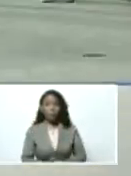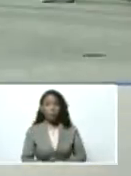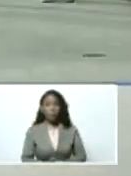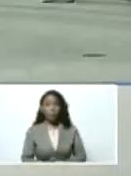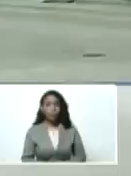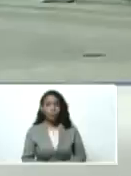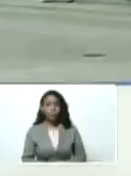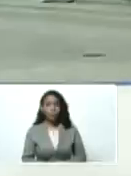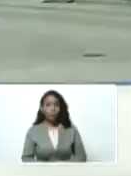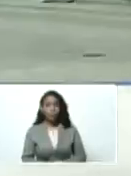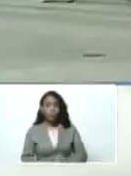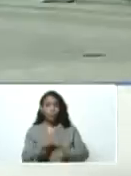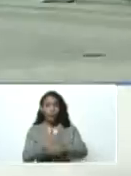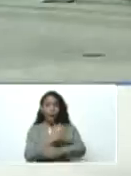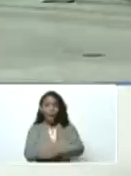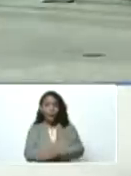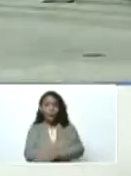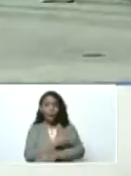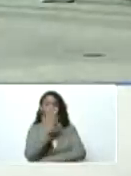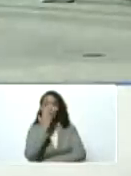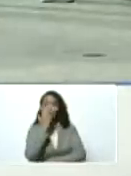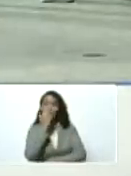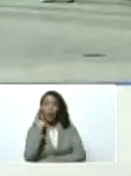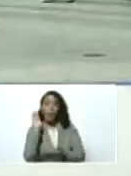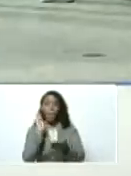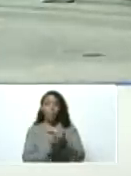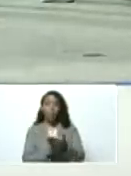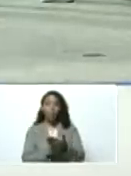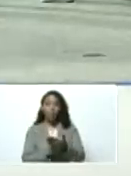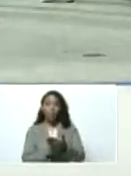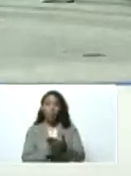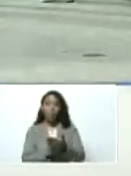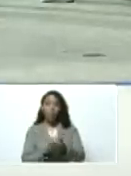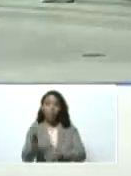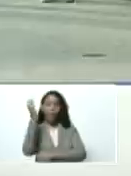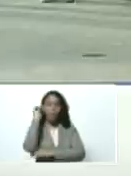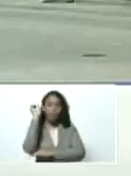Antes el general García Carneiro le puso Fórum.